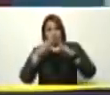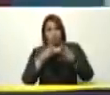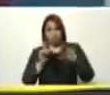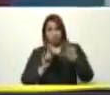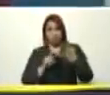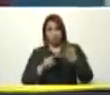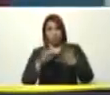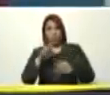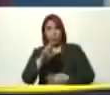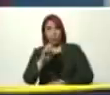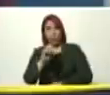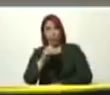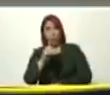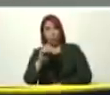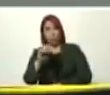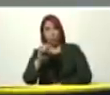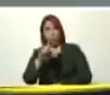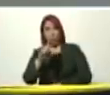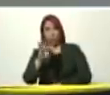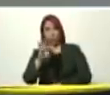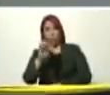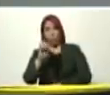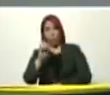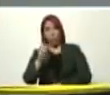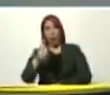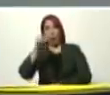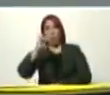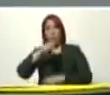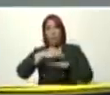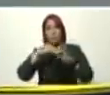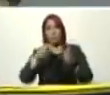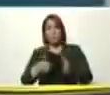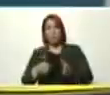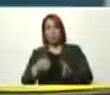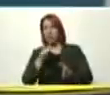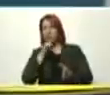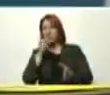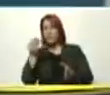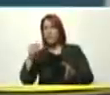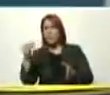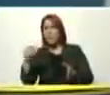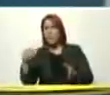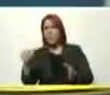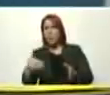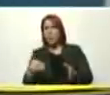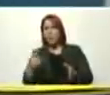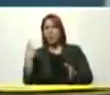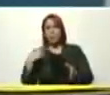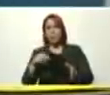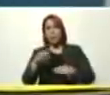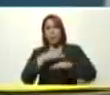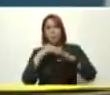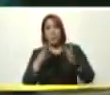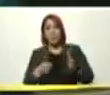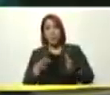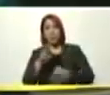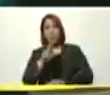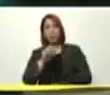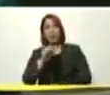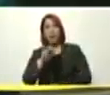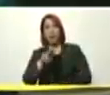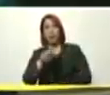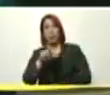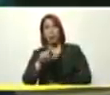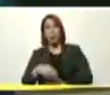Rodolfo Marcos Torres, ministro del Agua, ¿quién más está por ahí? Y tenemos al ministro Raúl